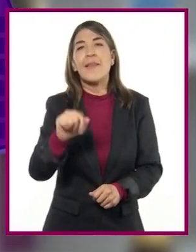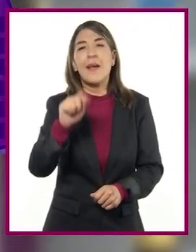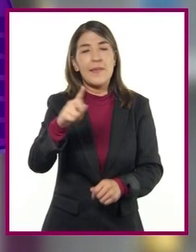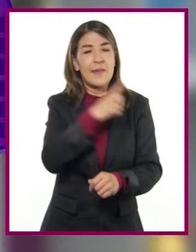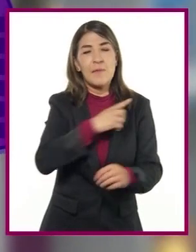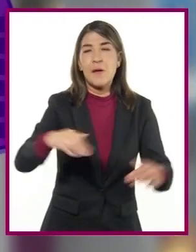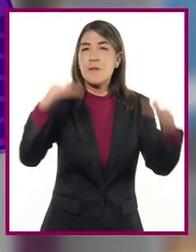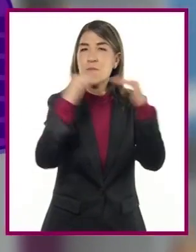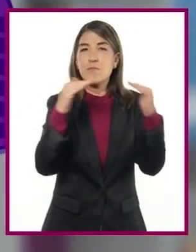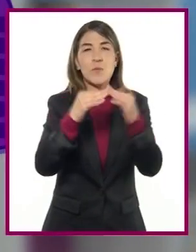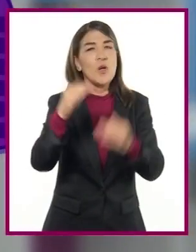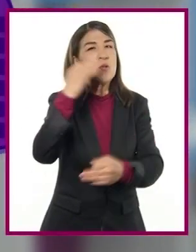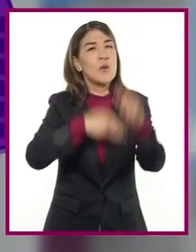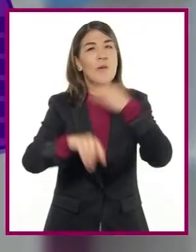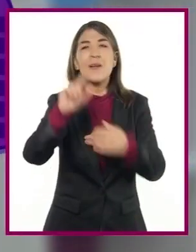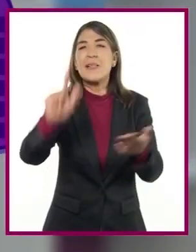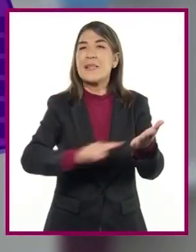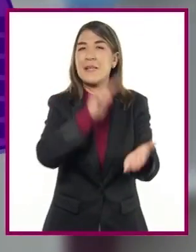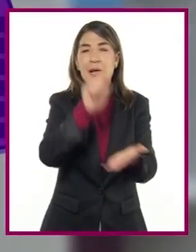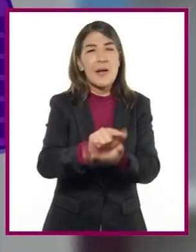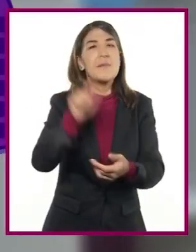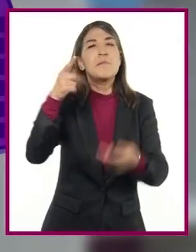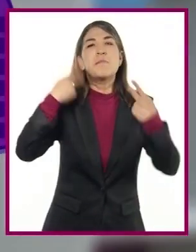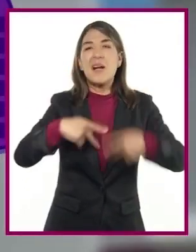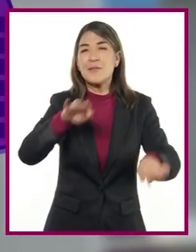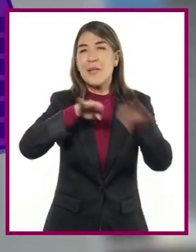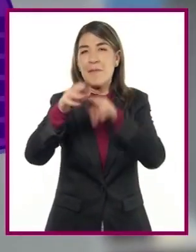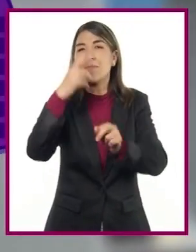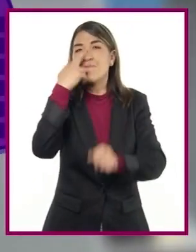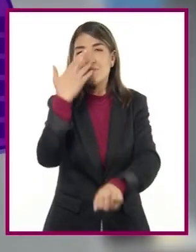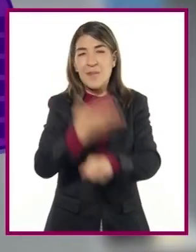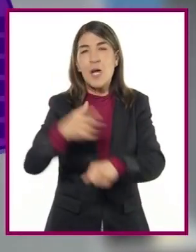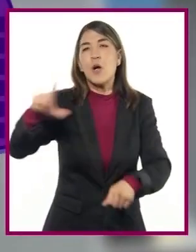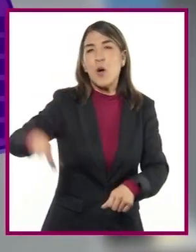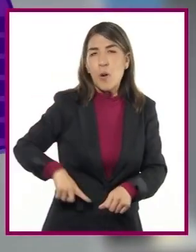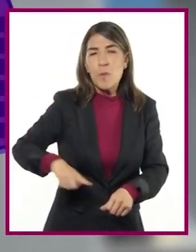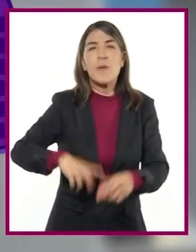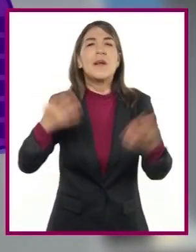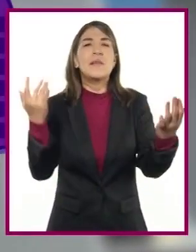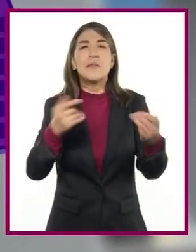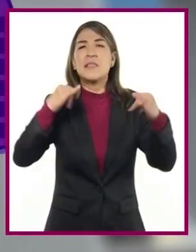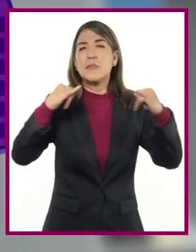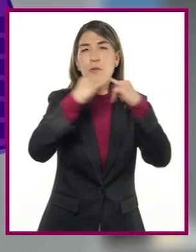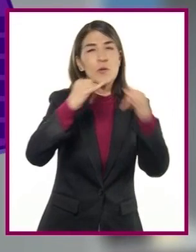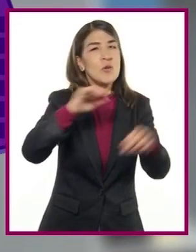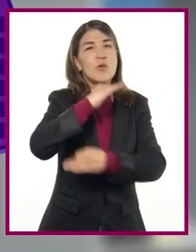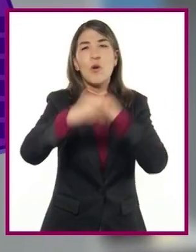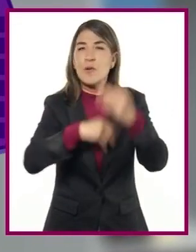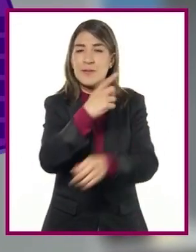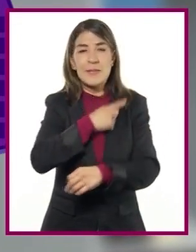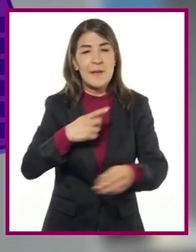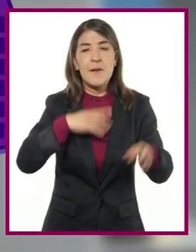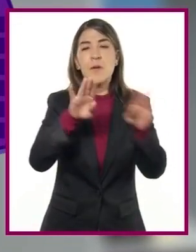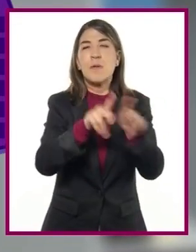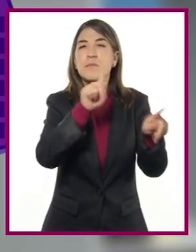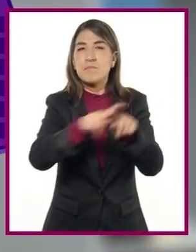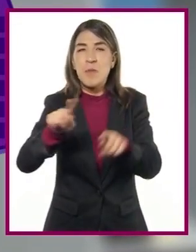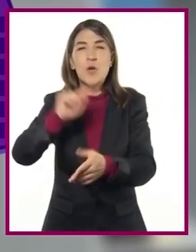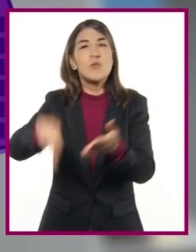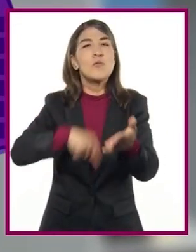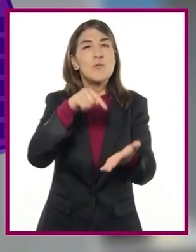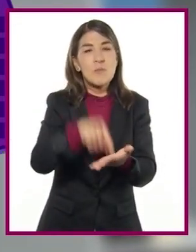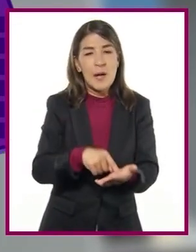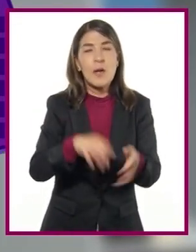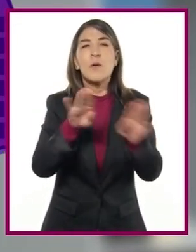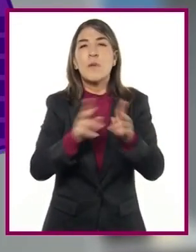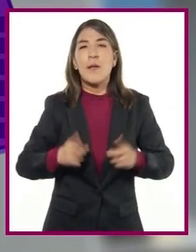los servidores públicos, pero también se puede llevar a cabo en todos nuestros espacios de desarrollo, al otorgar el